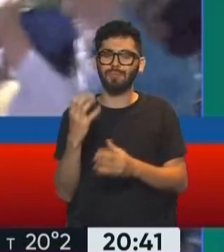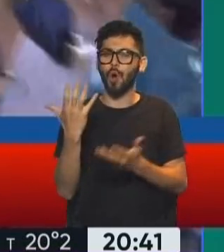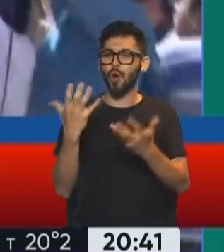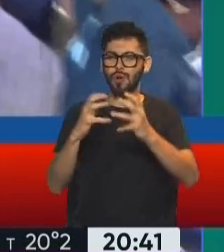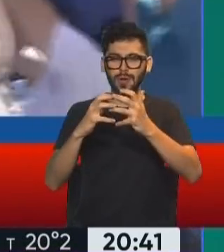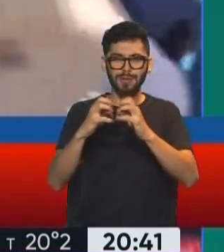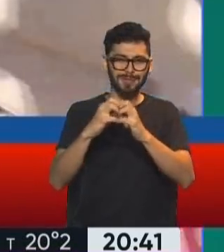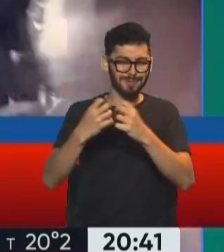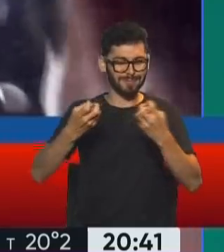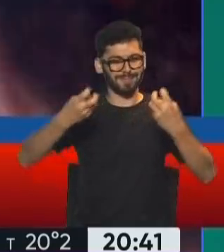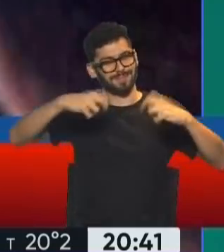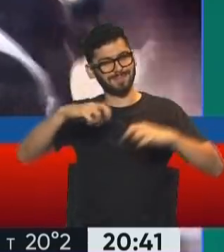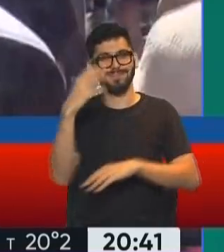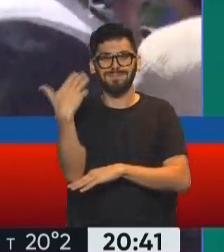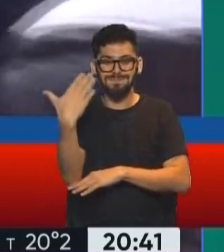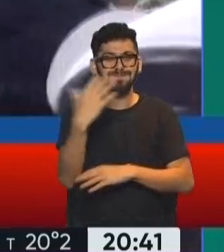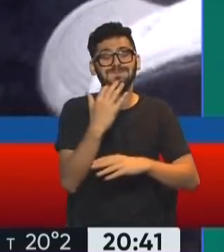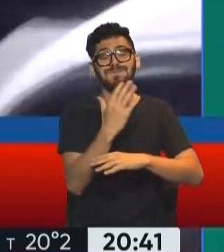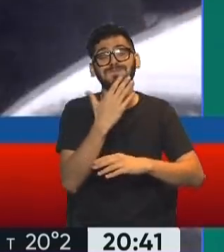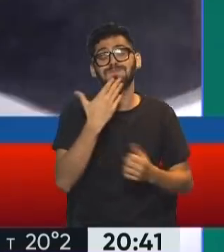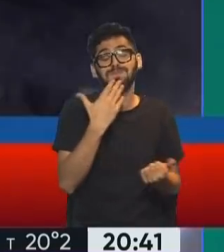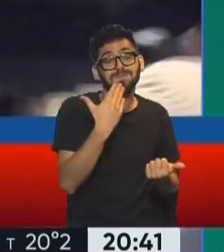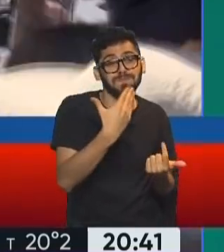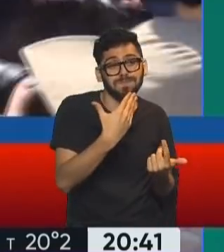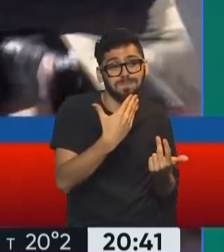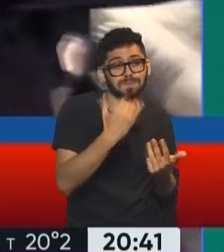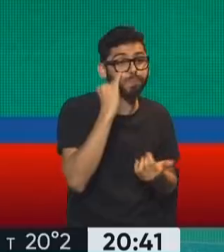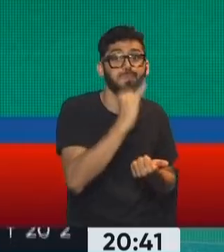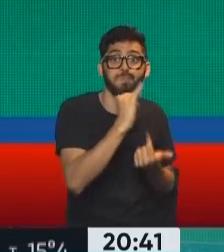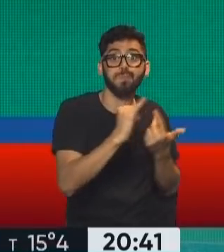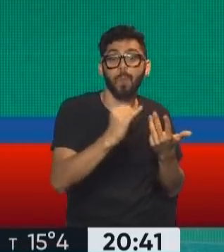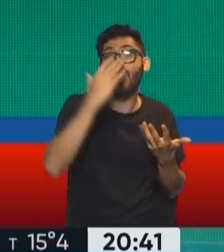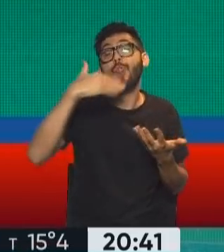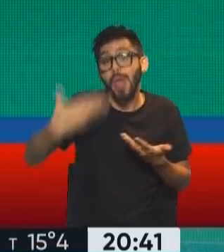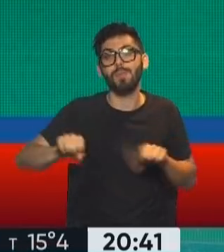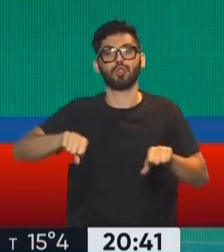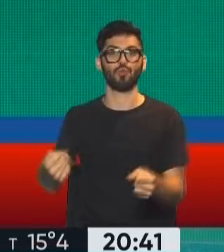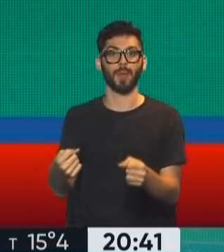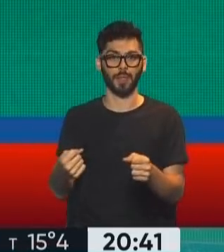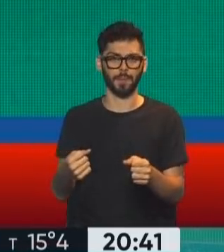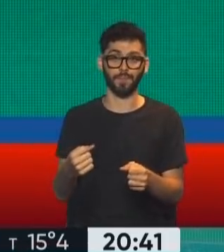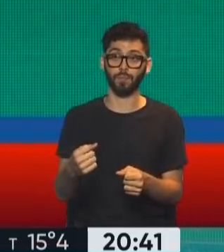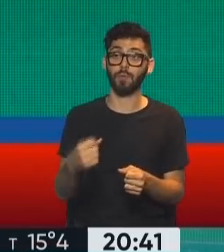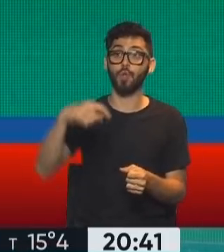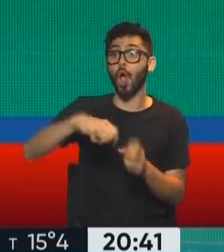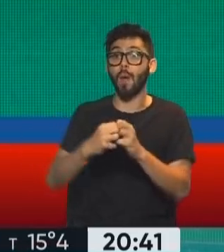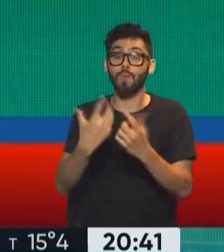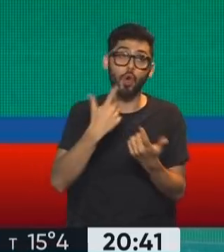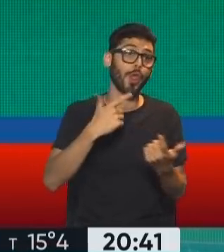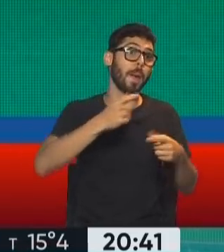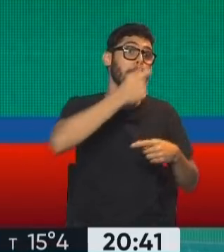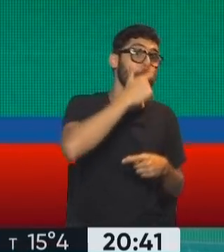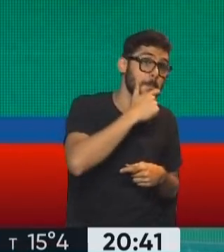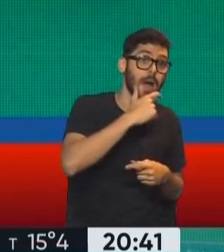que se llegó a concretar antes que se suspendiera por esta situación. Porque es de lo que menos hablamos, digo, durante el día, ¿no? Hablamos del acto de Mauricio Macri, de si fue